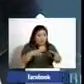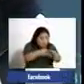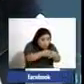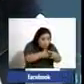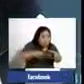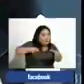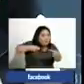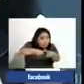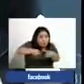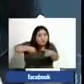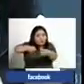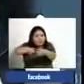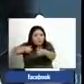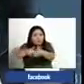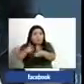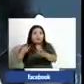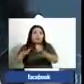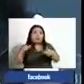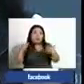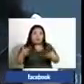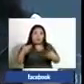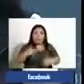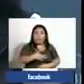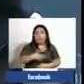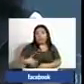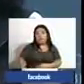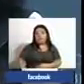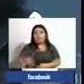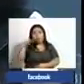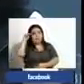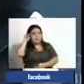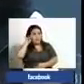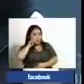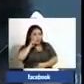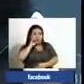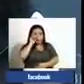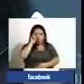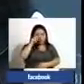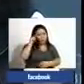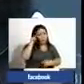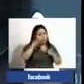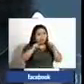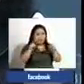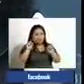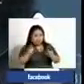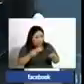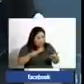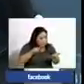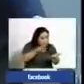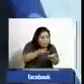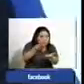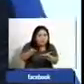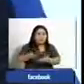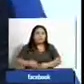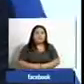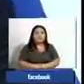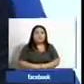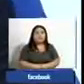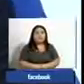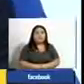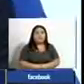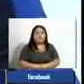los $300 que el presidente Bukele ha mandatado entregarle a cada una de ellas.